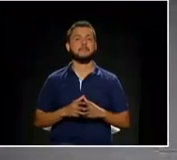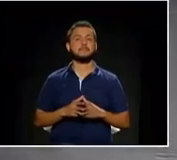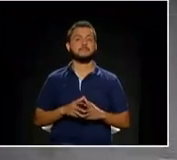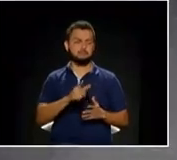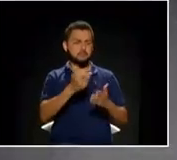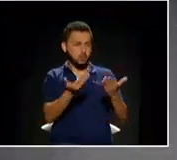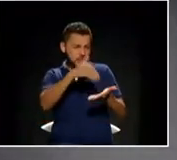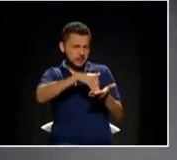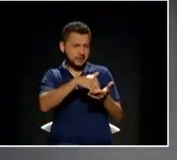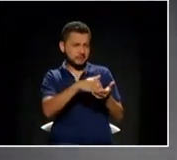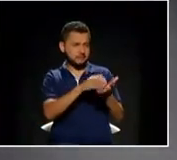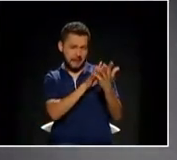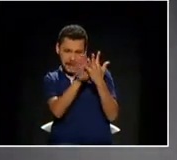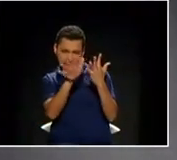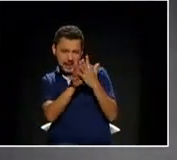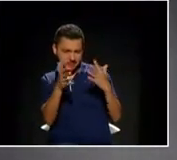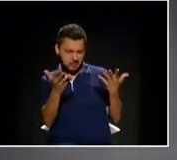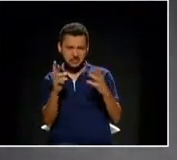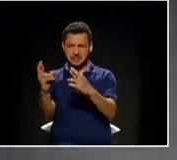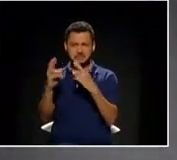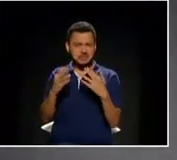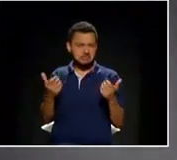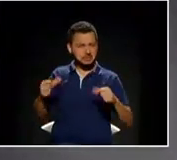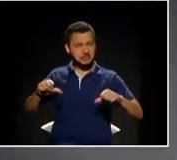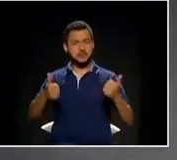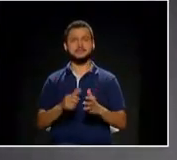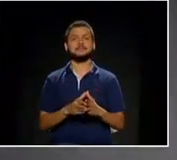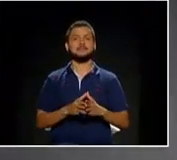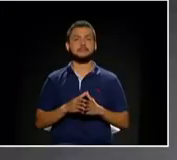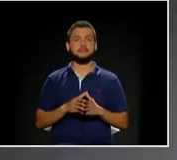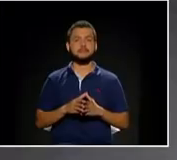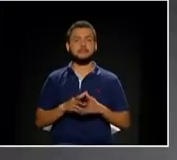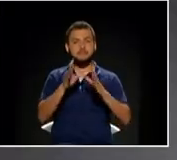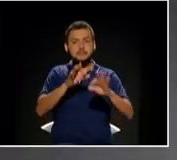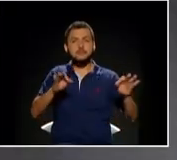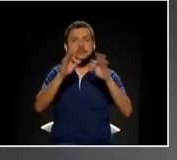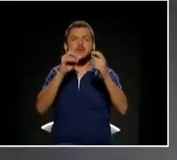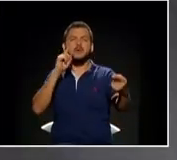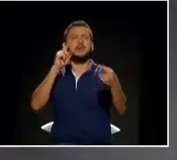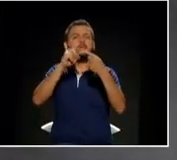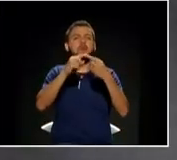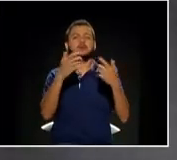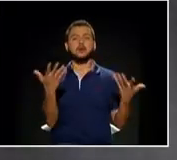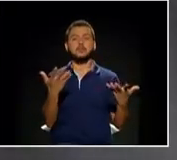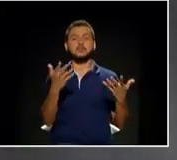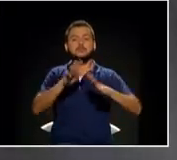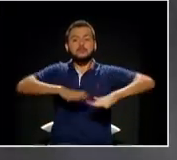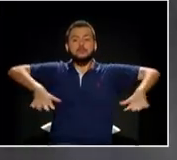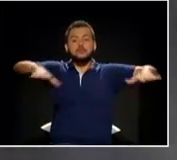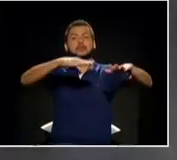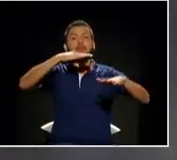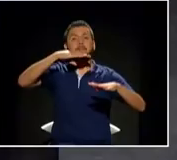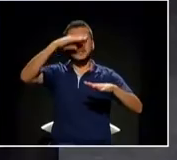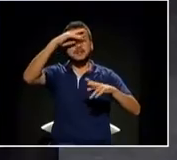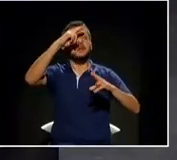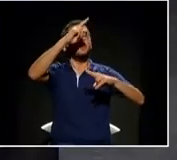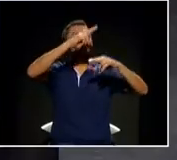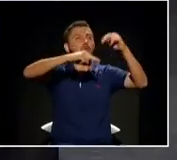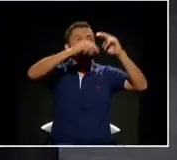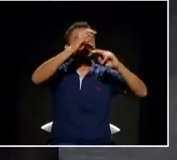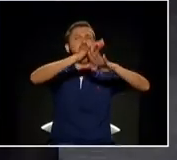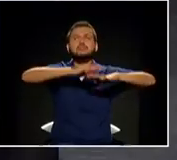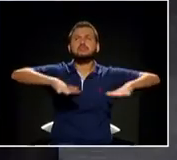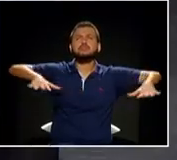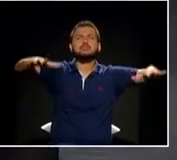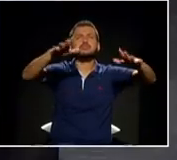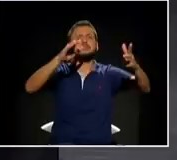planteamiento es ese y cómo volver la construcción a medellín porque dijo que iba a ser incentivos pero cuáles son